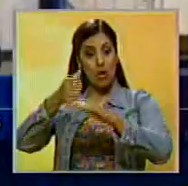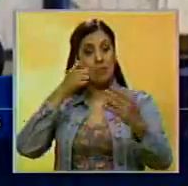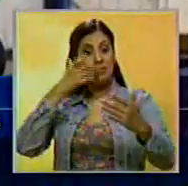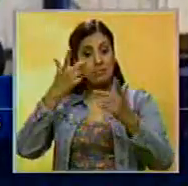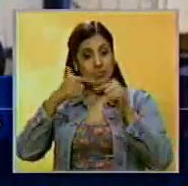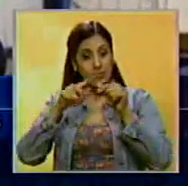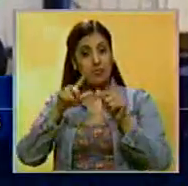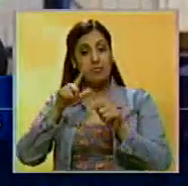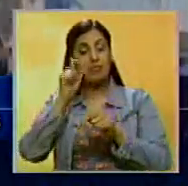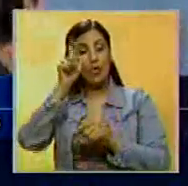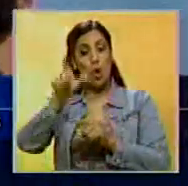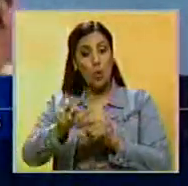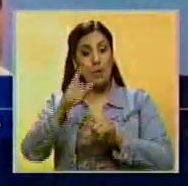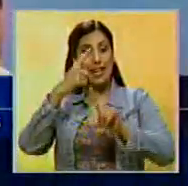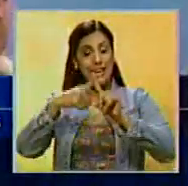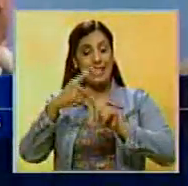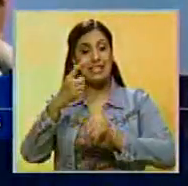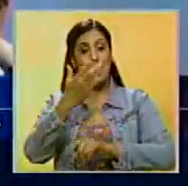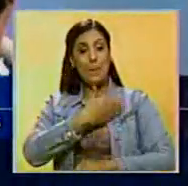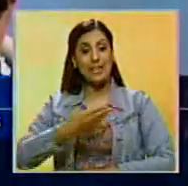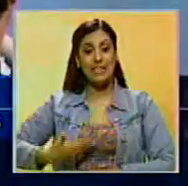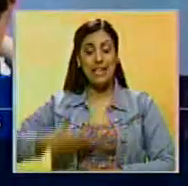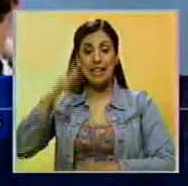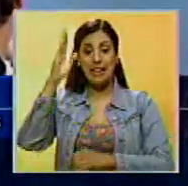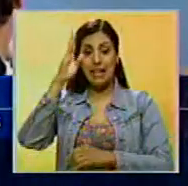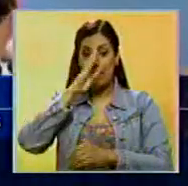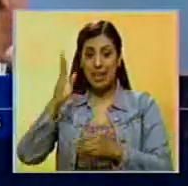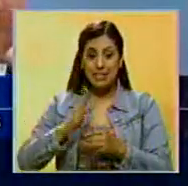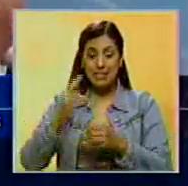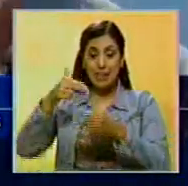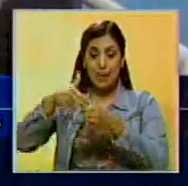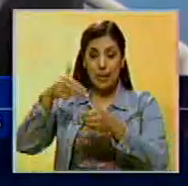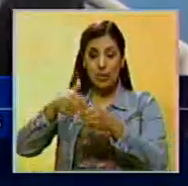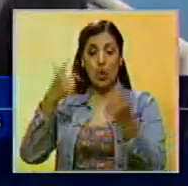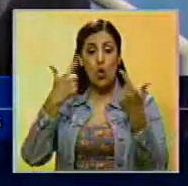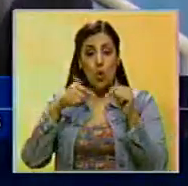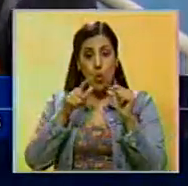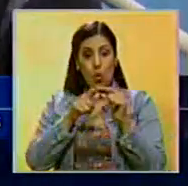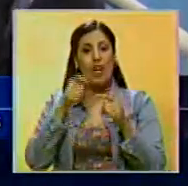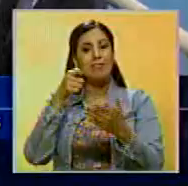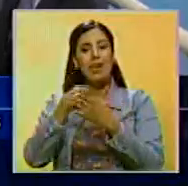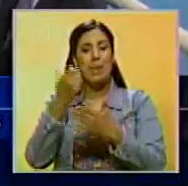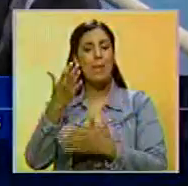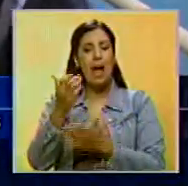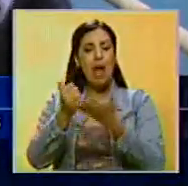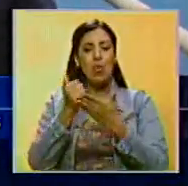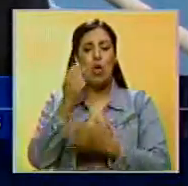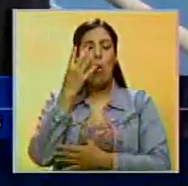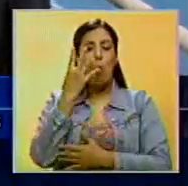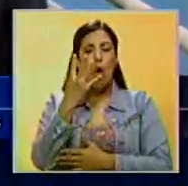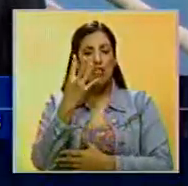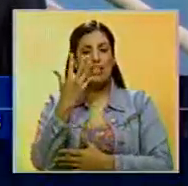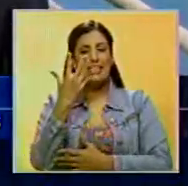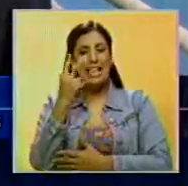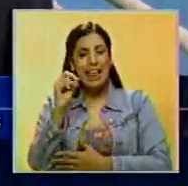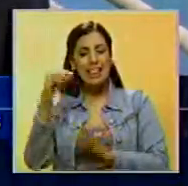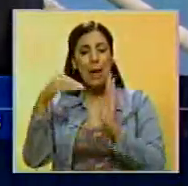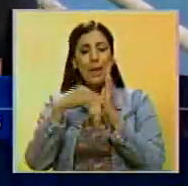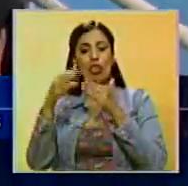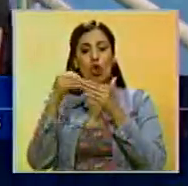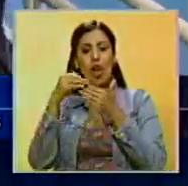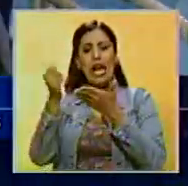Machado el expresidente de transpetro temer habría solicitado una ayuda financiera de alrededor $30,000